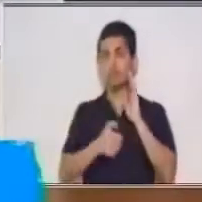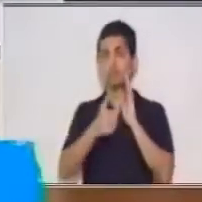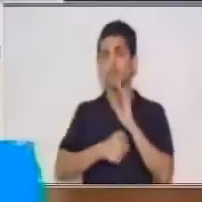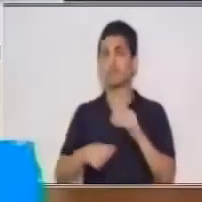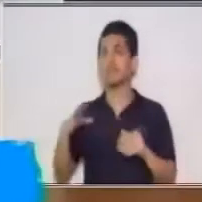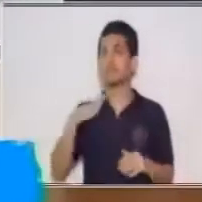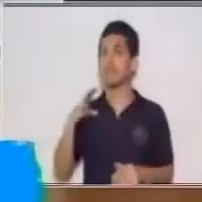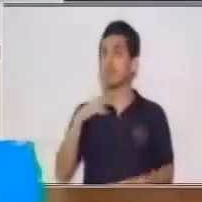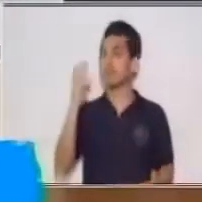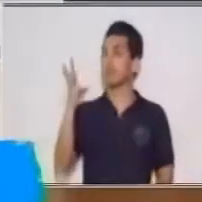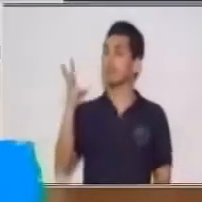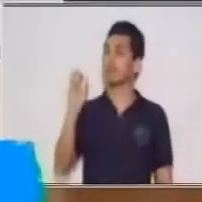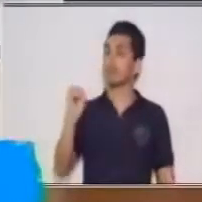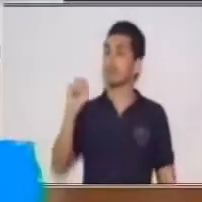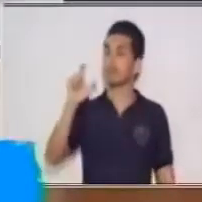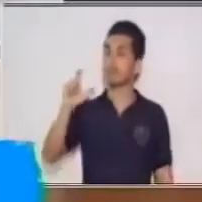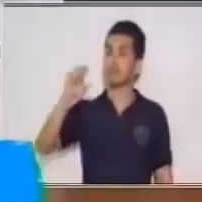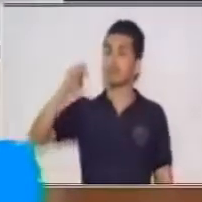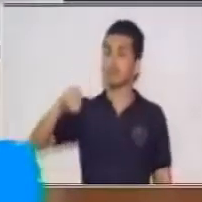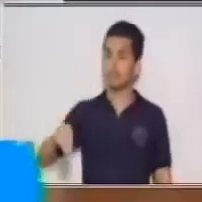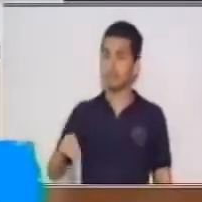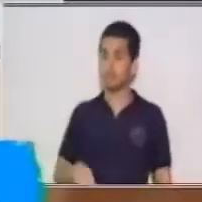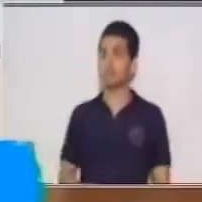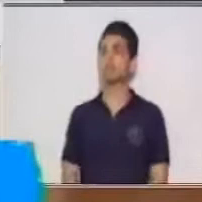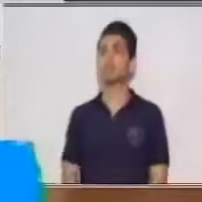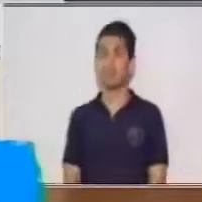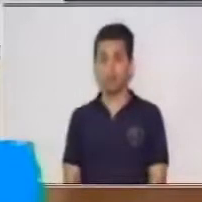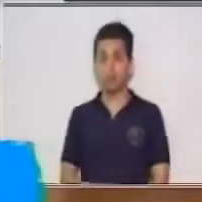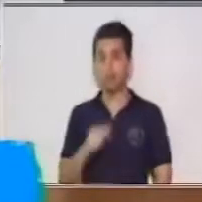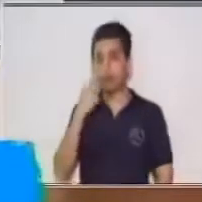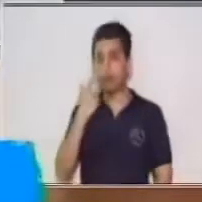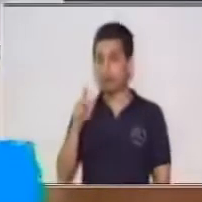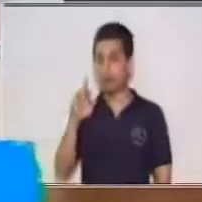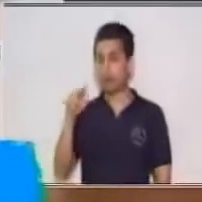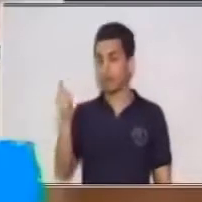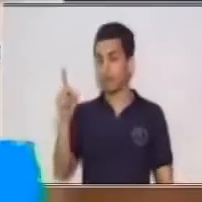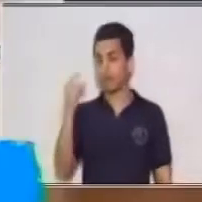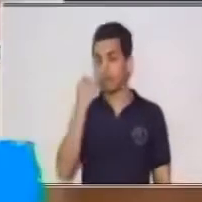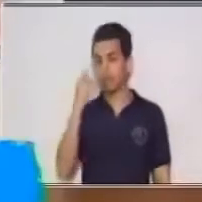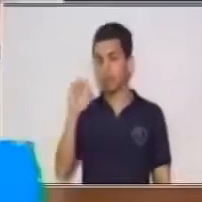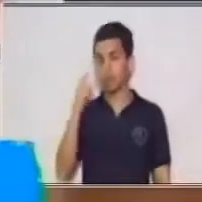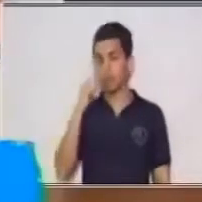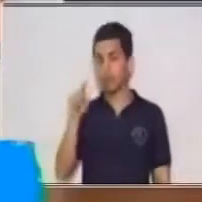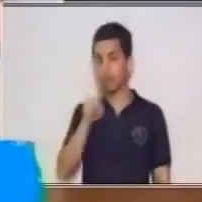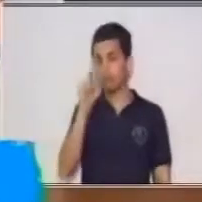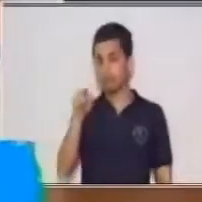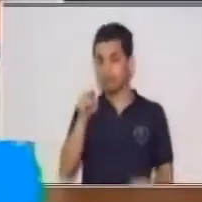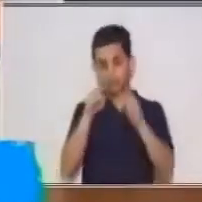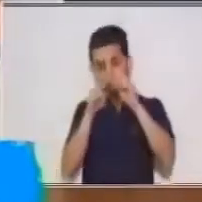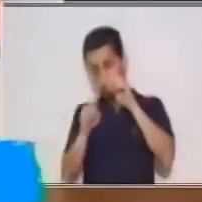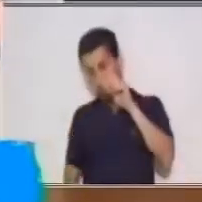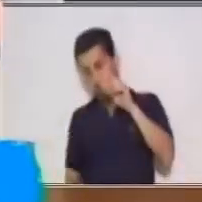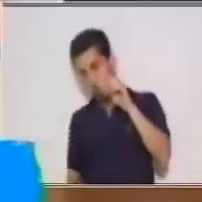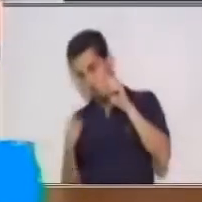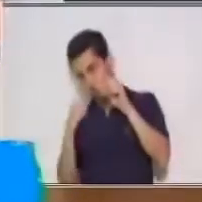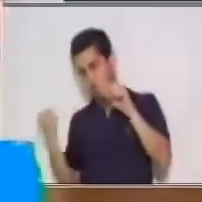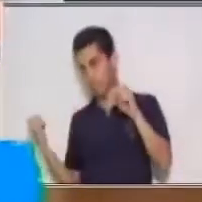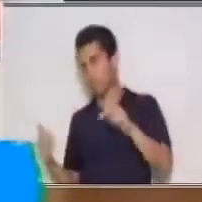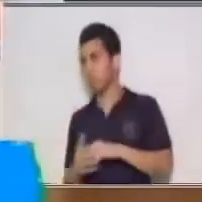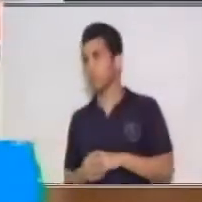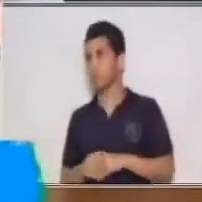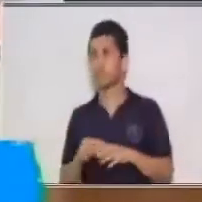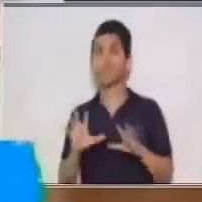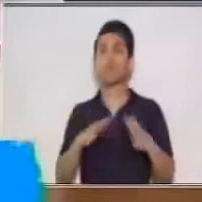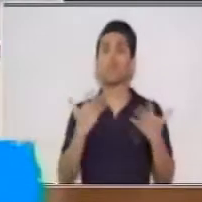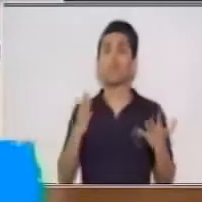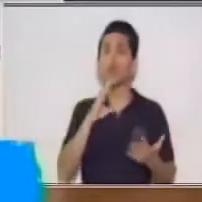centímetros. Y el radio lo vamos a tomar desde el centro hacia un extremo. ¿Cuál es la mitad de 30?